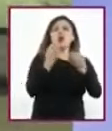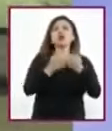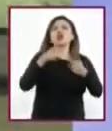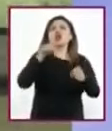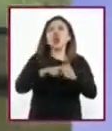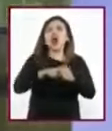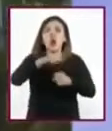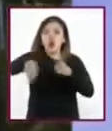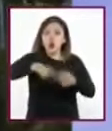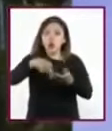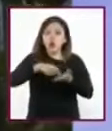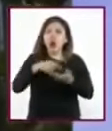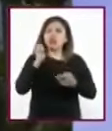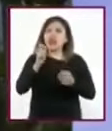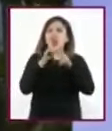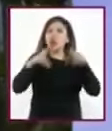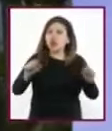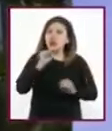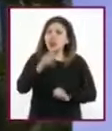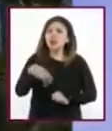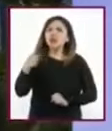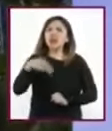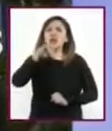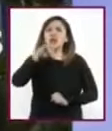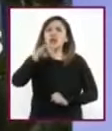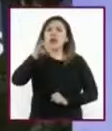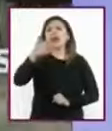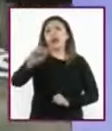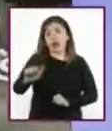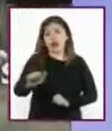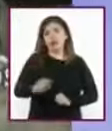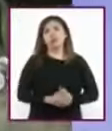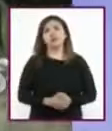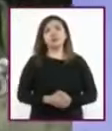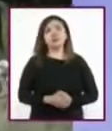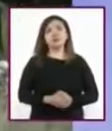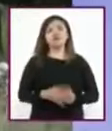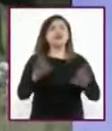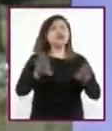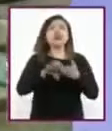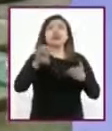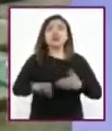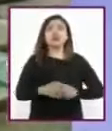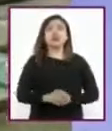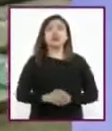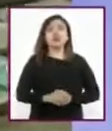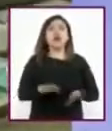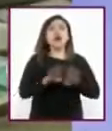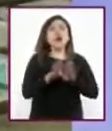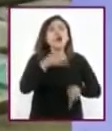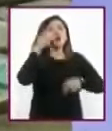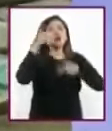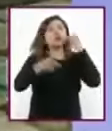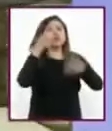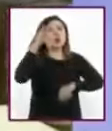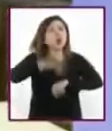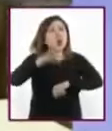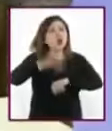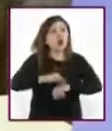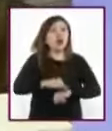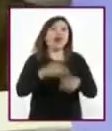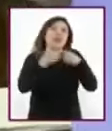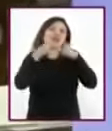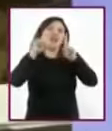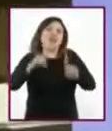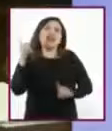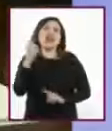una comunidad lingüística se les llama jergas o sociolectos. Por ejemplo, las expresiones que usa un médico son distintas